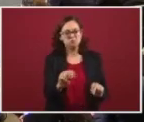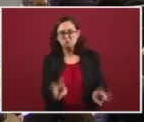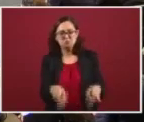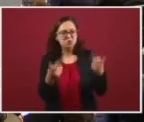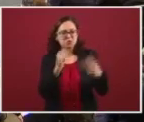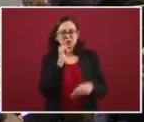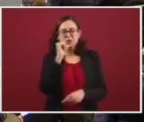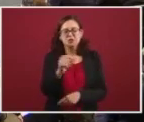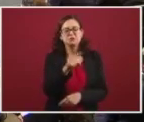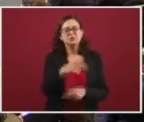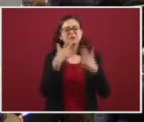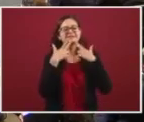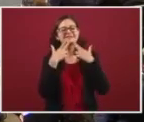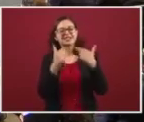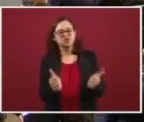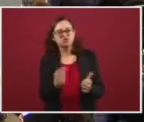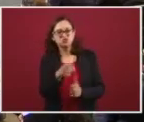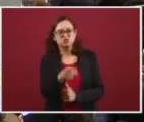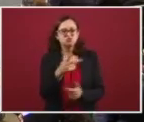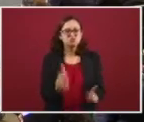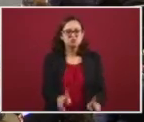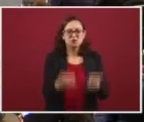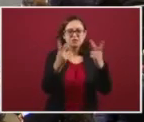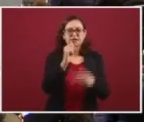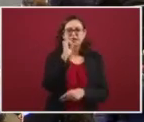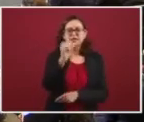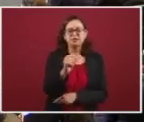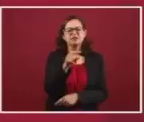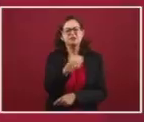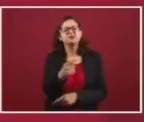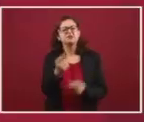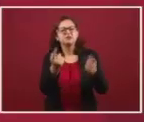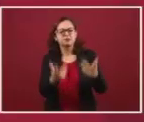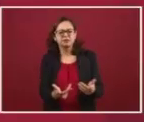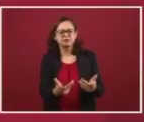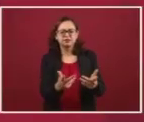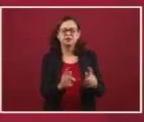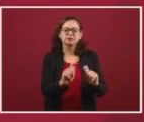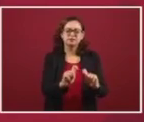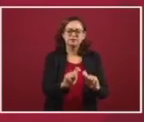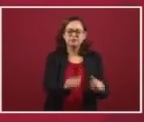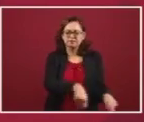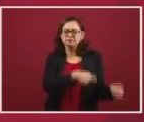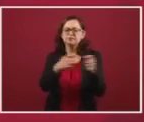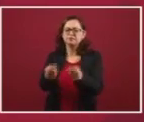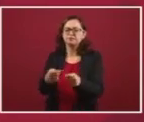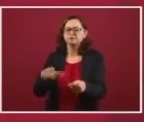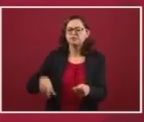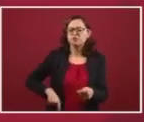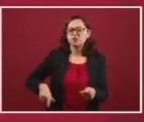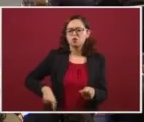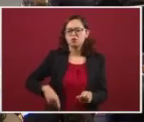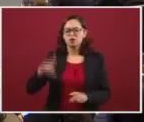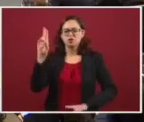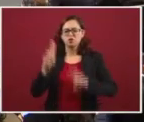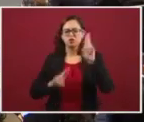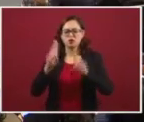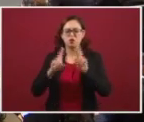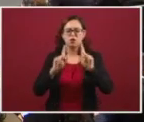se va a entregar al gobierno de Naucalpan